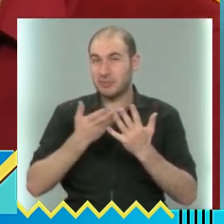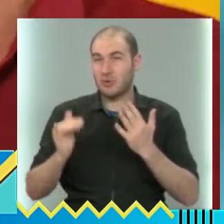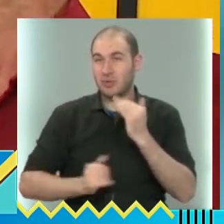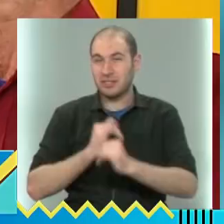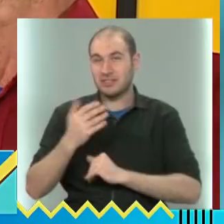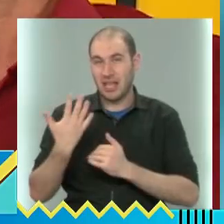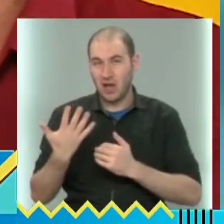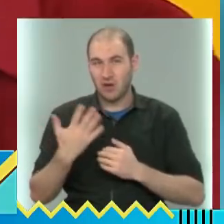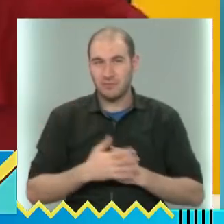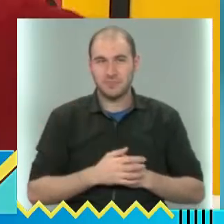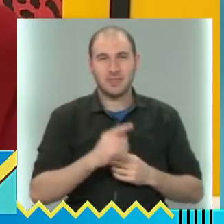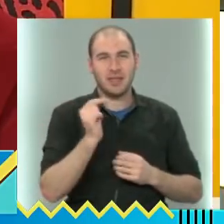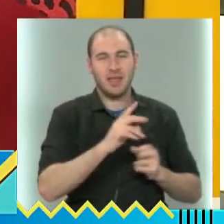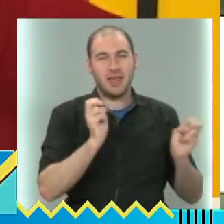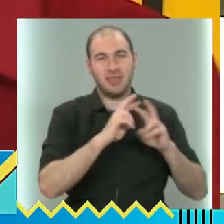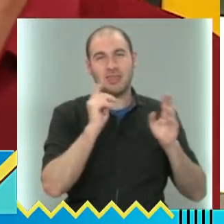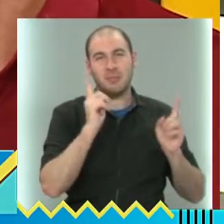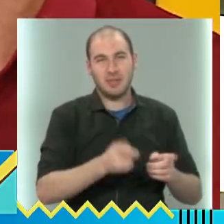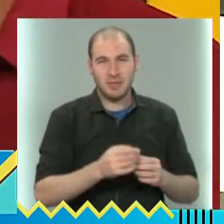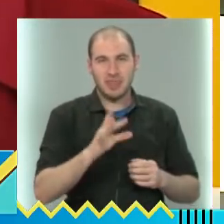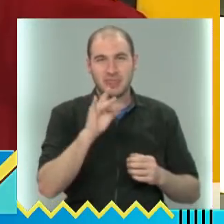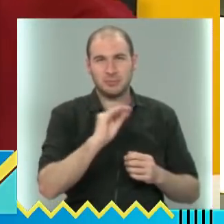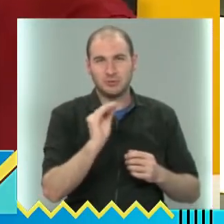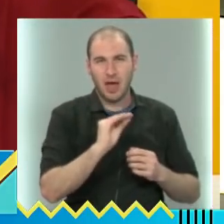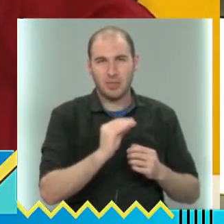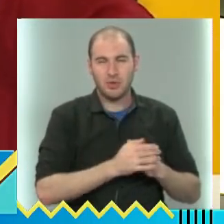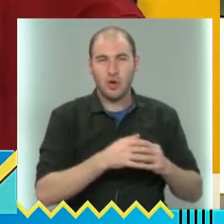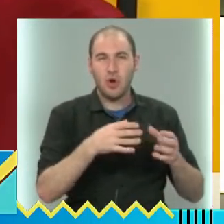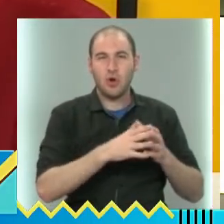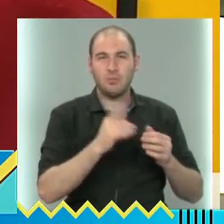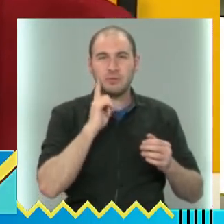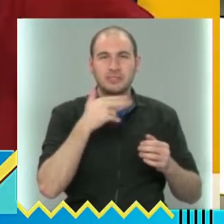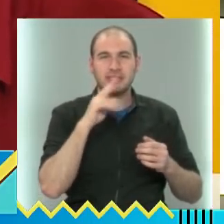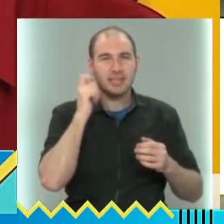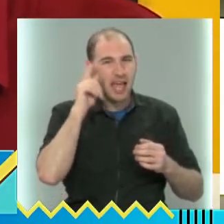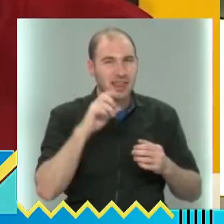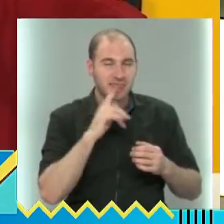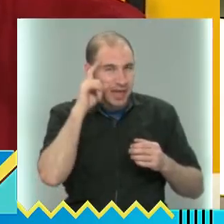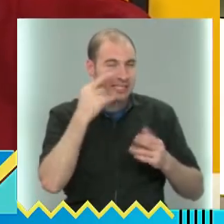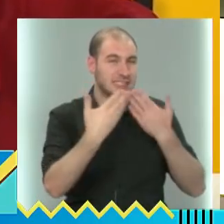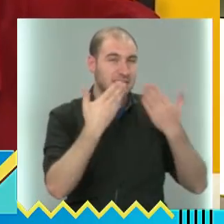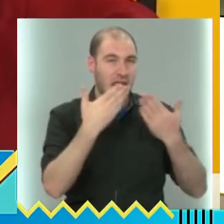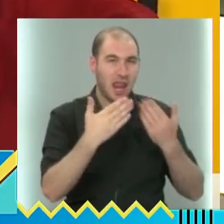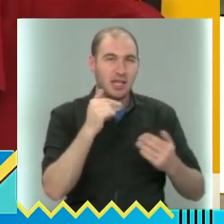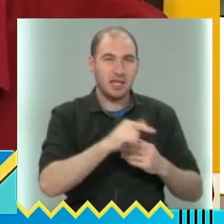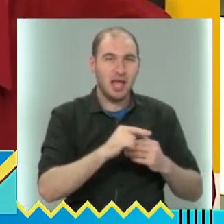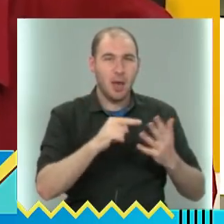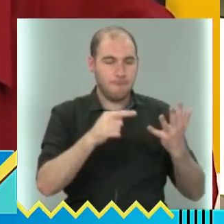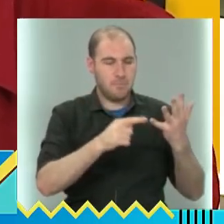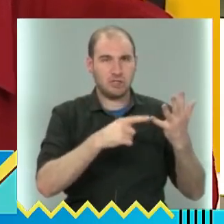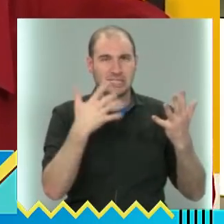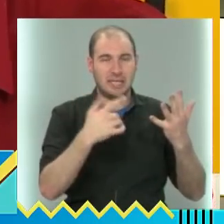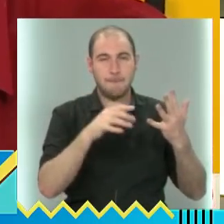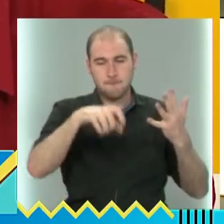5. Bueno, a ver. Ese tema también lo sacó el diputado del Partido Intransigente en una de las charlas que dimos del COSO. Hay un quinto pozo.